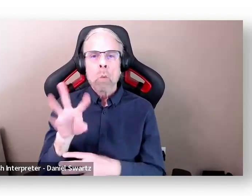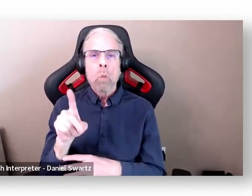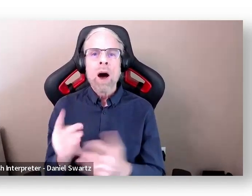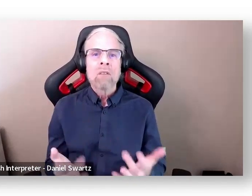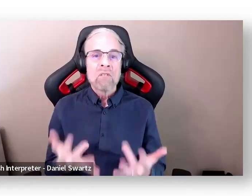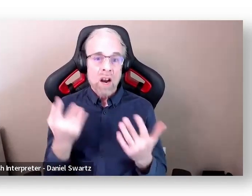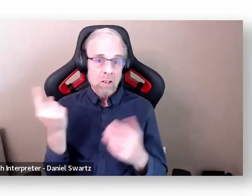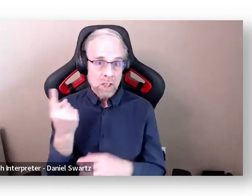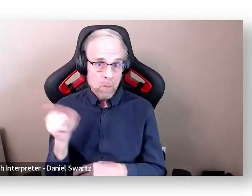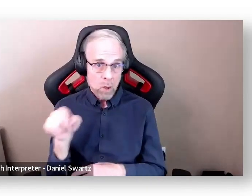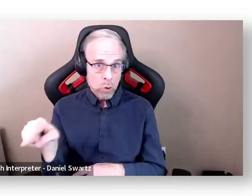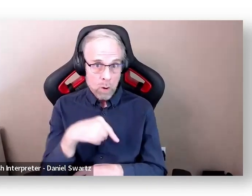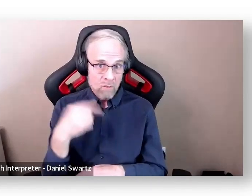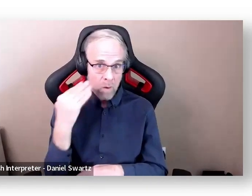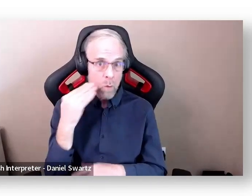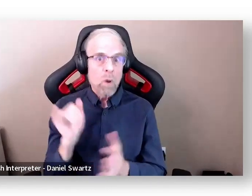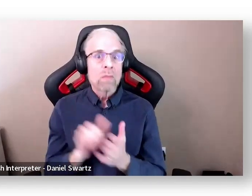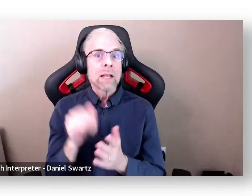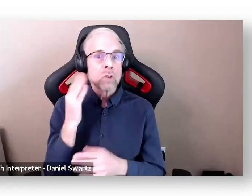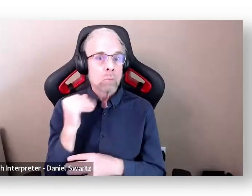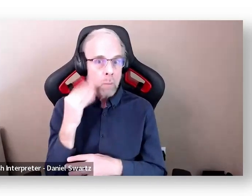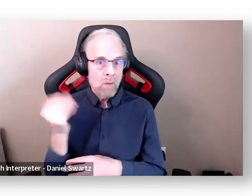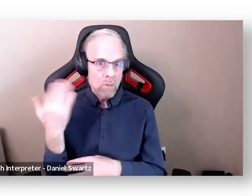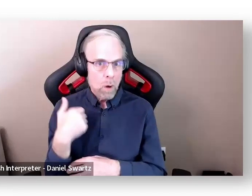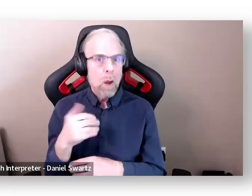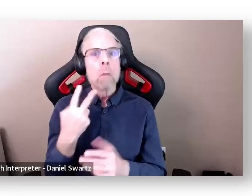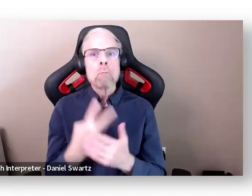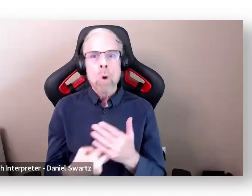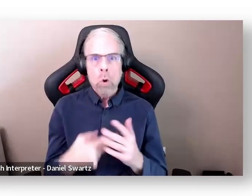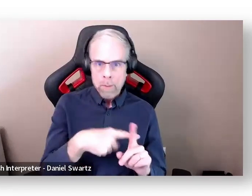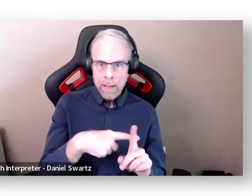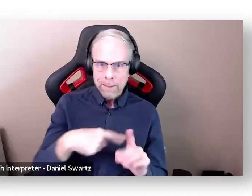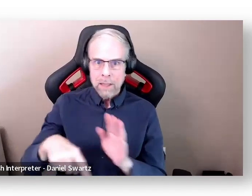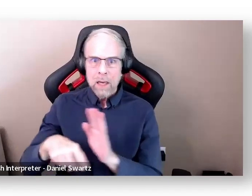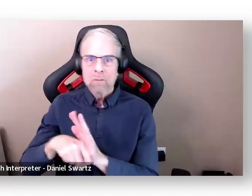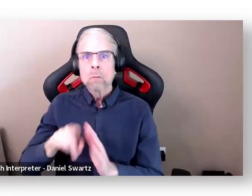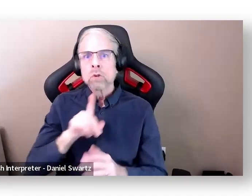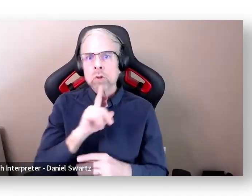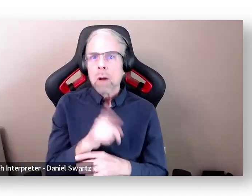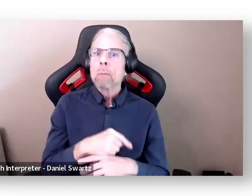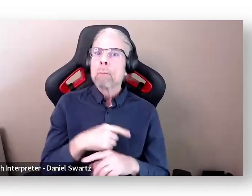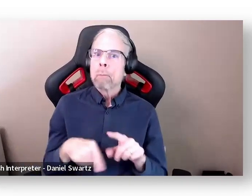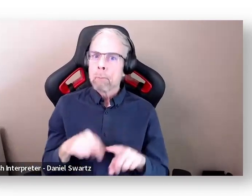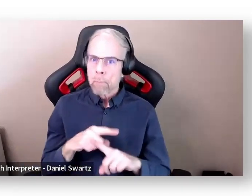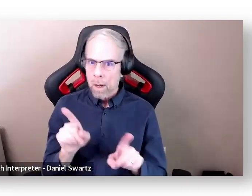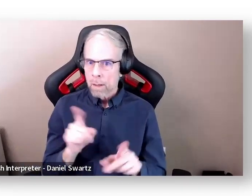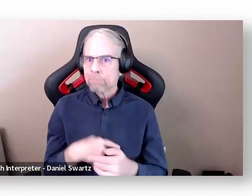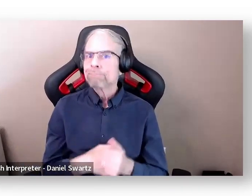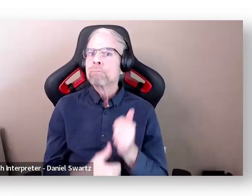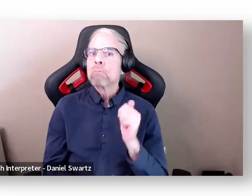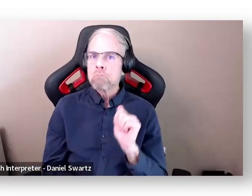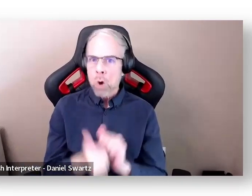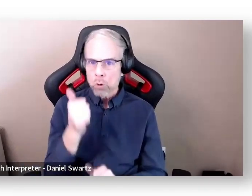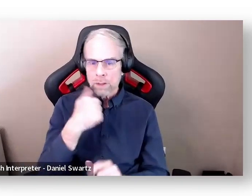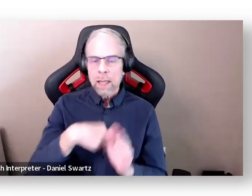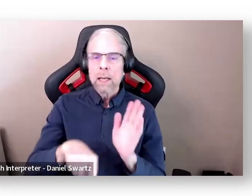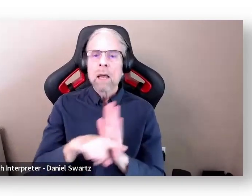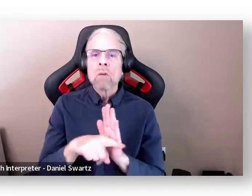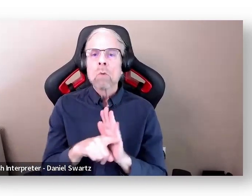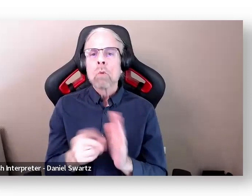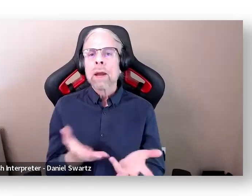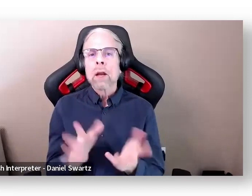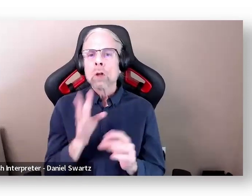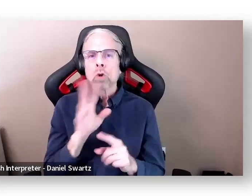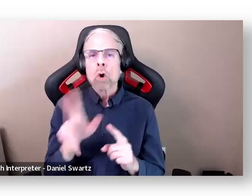ustedes anterior y ustedes conocen los incendios forestales. Y yo sé que